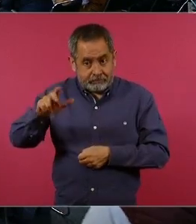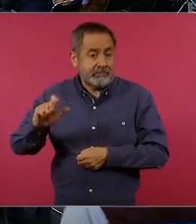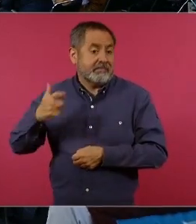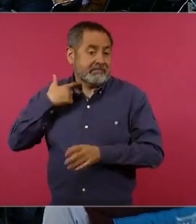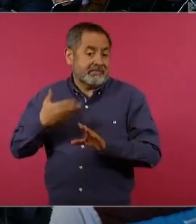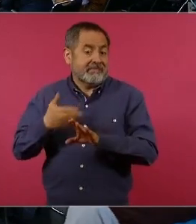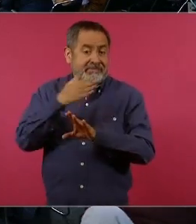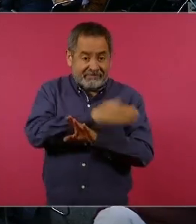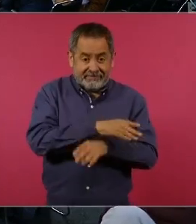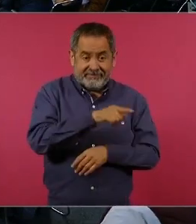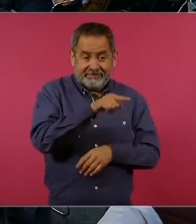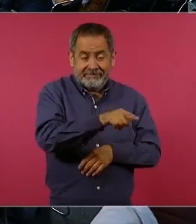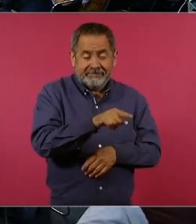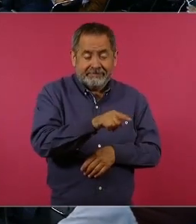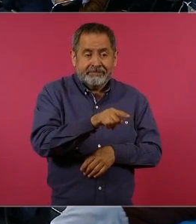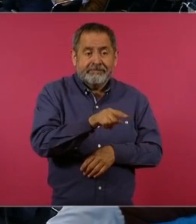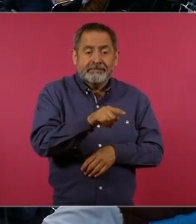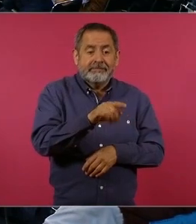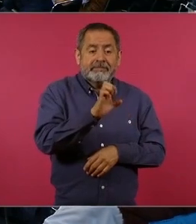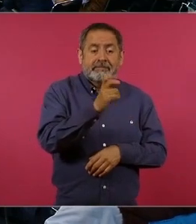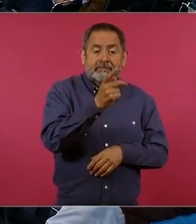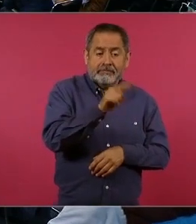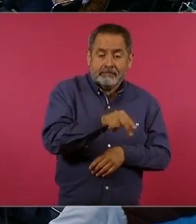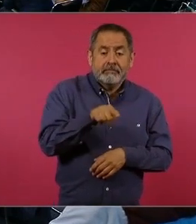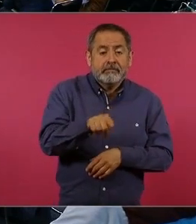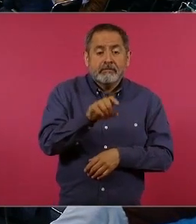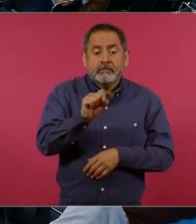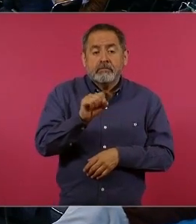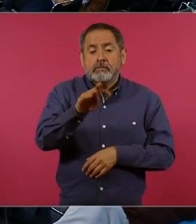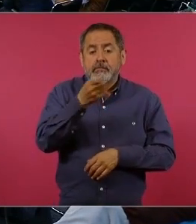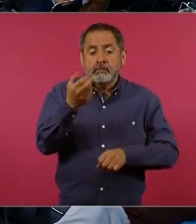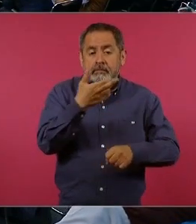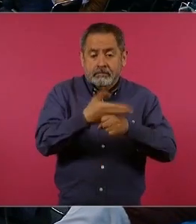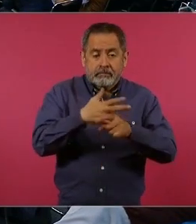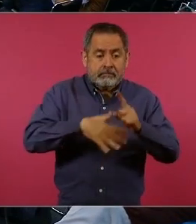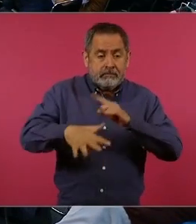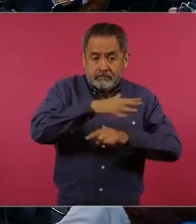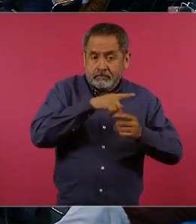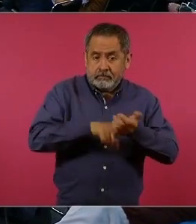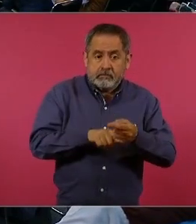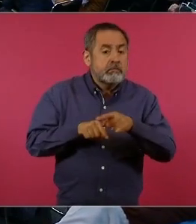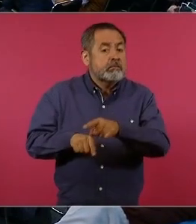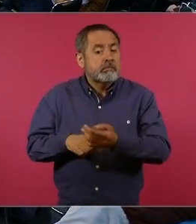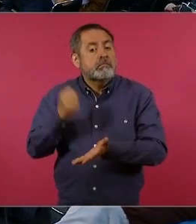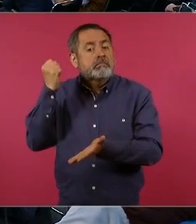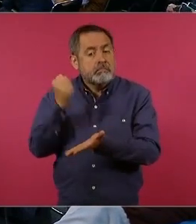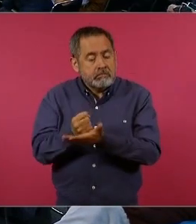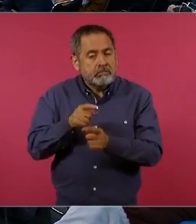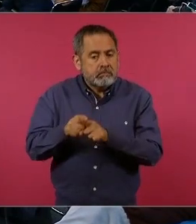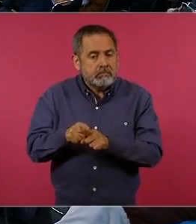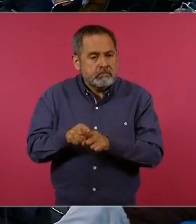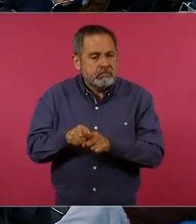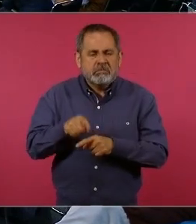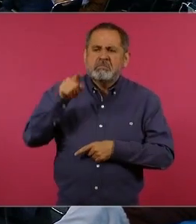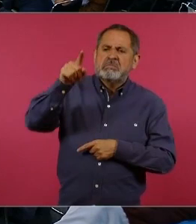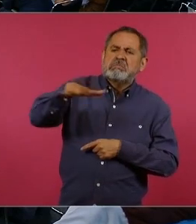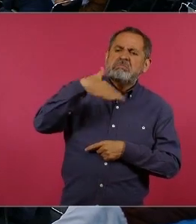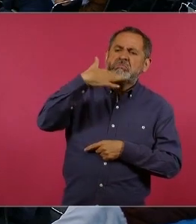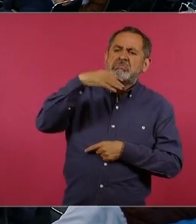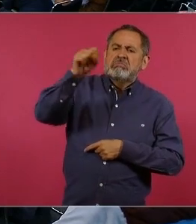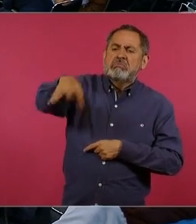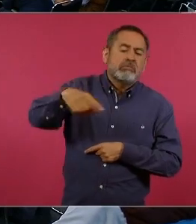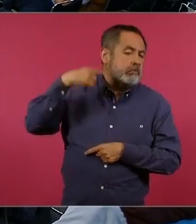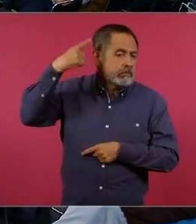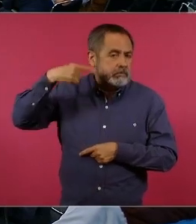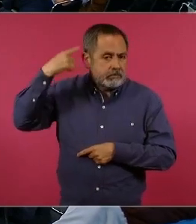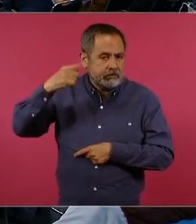Peña Nieto fue subsecretario de Medio Ambiente y aprobó la creación de un relleno sanitario en Cholula,